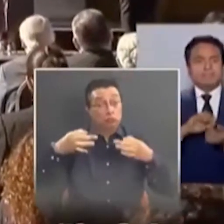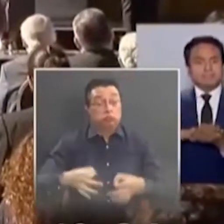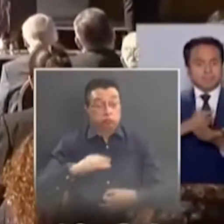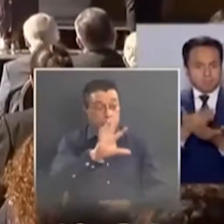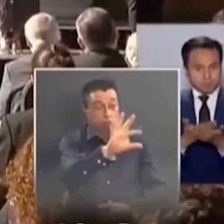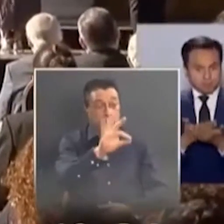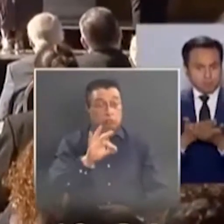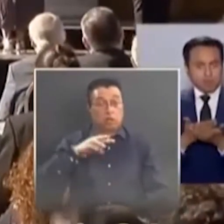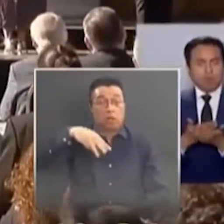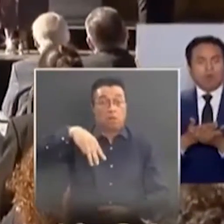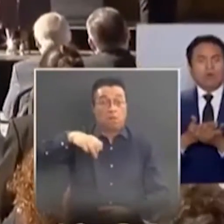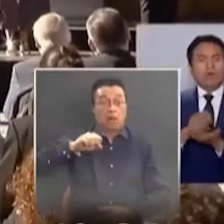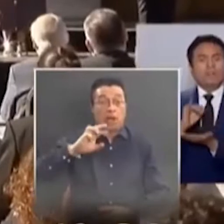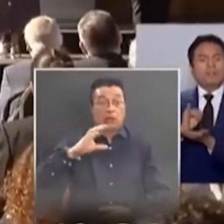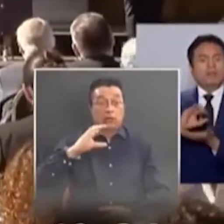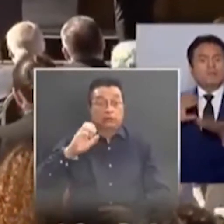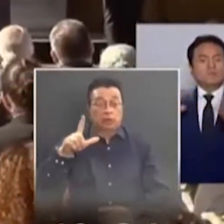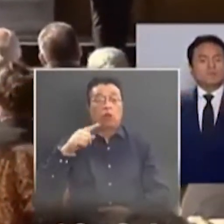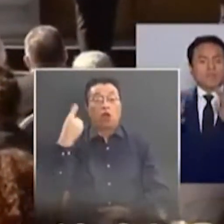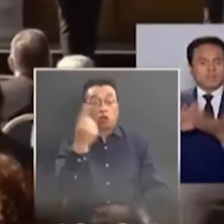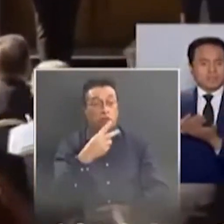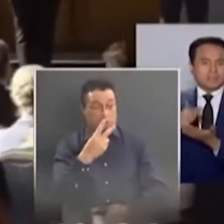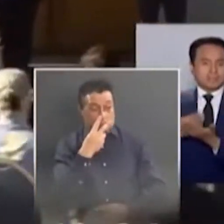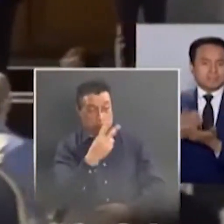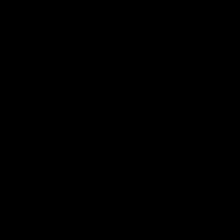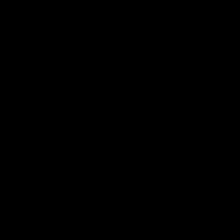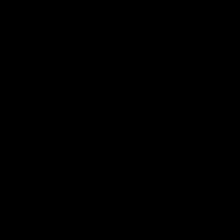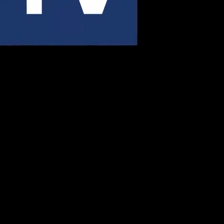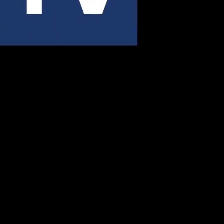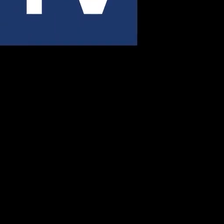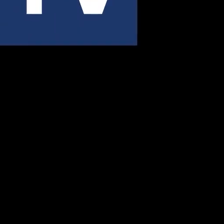entre los partidos que sustentan al futuro gobierno.